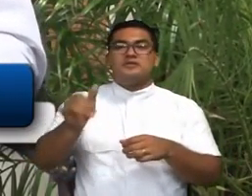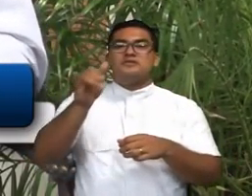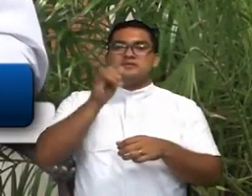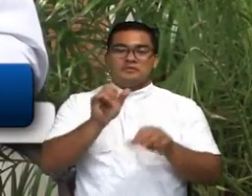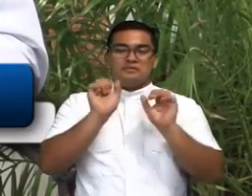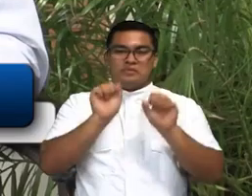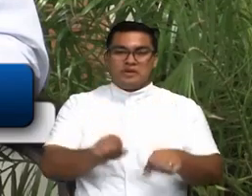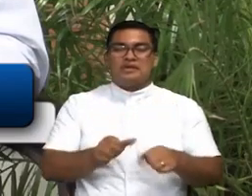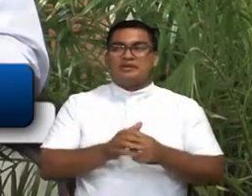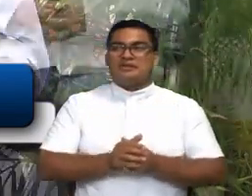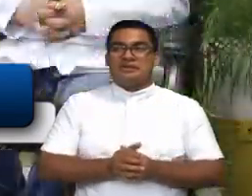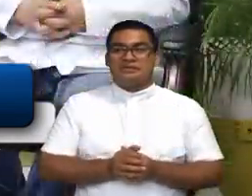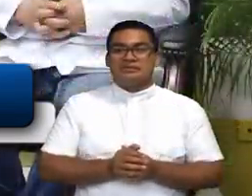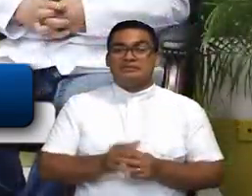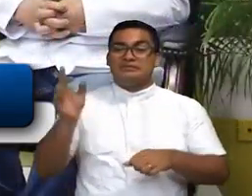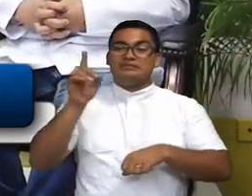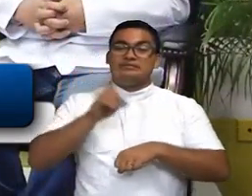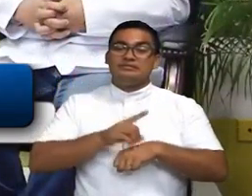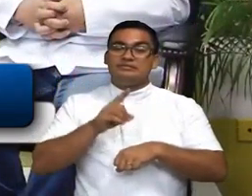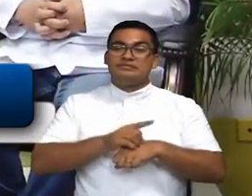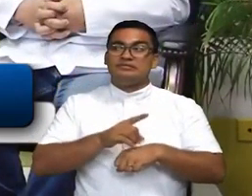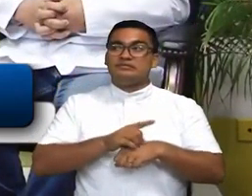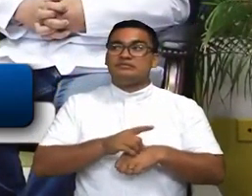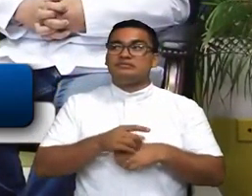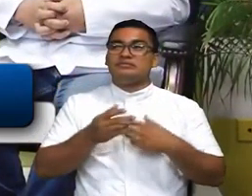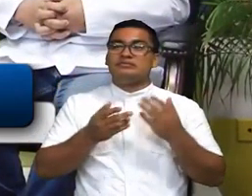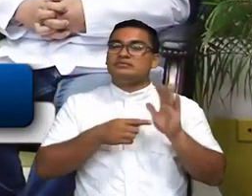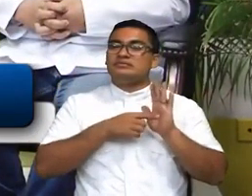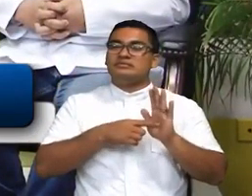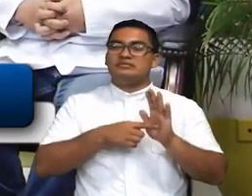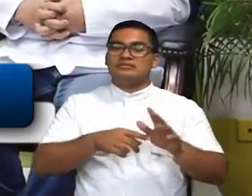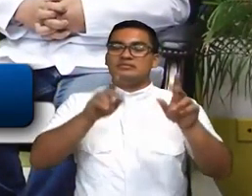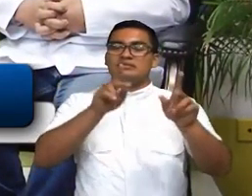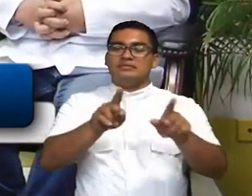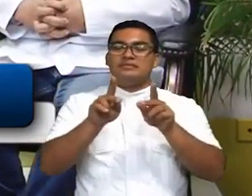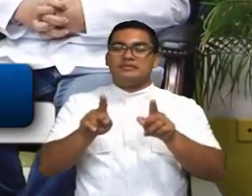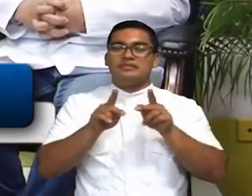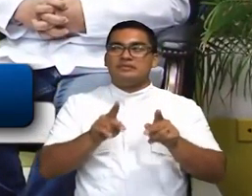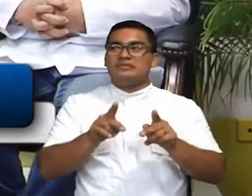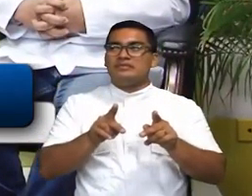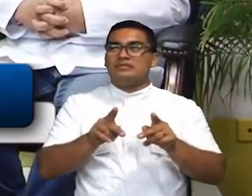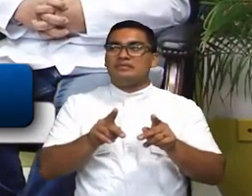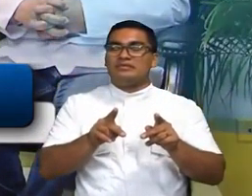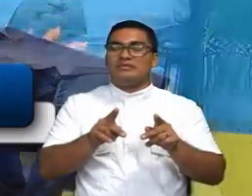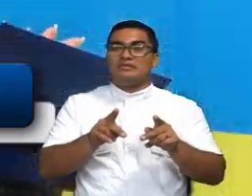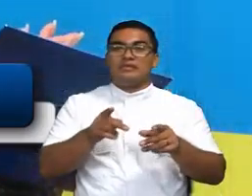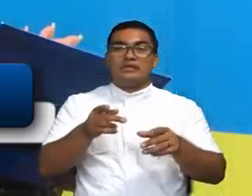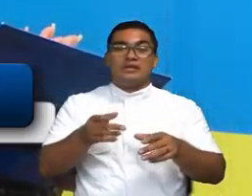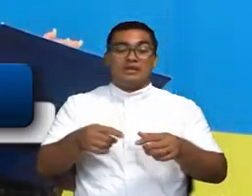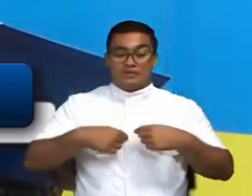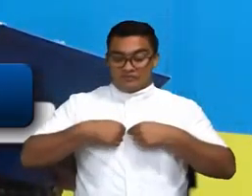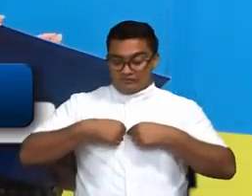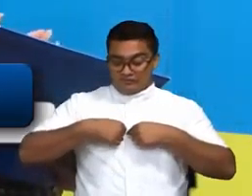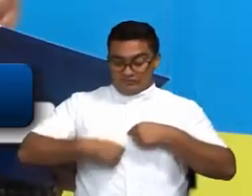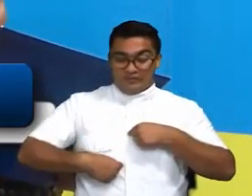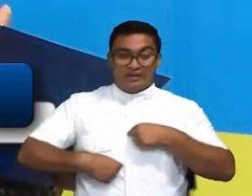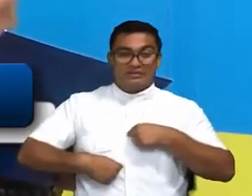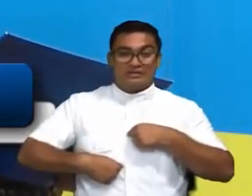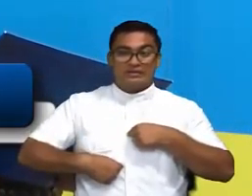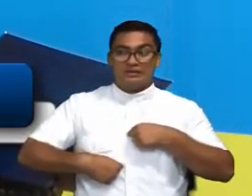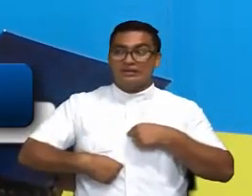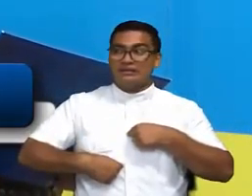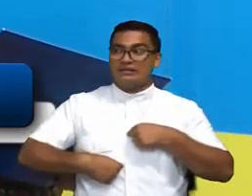perjudicial. Doctor, y para esas personas de que han tenido operaciones y que